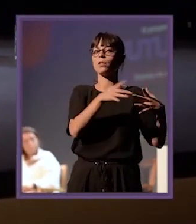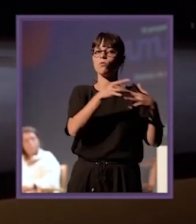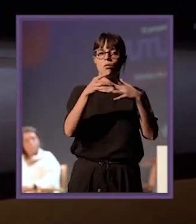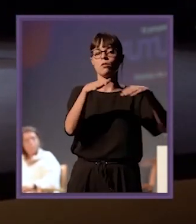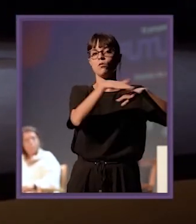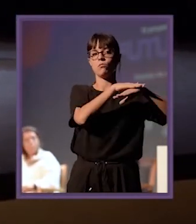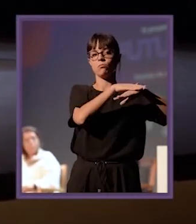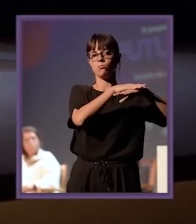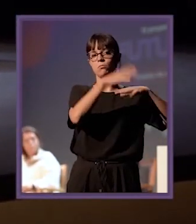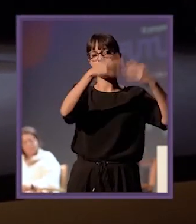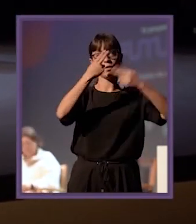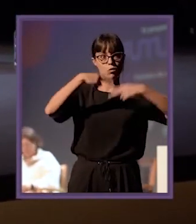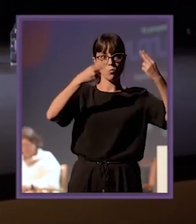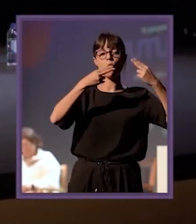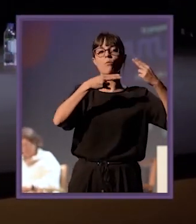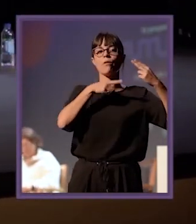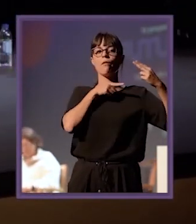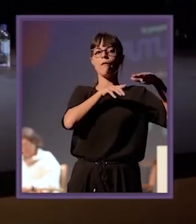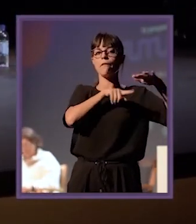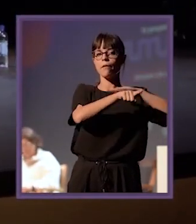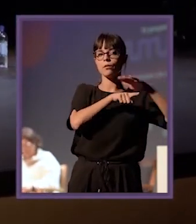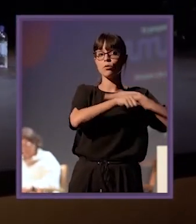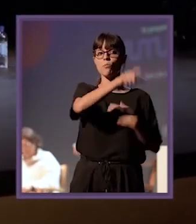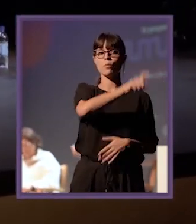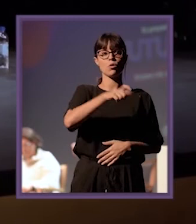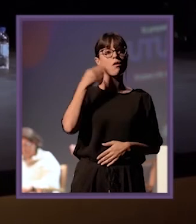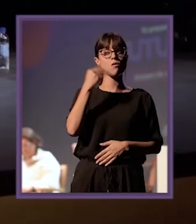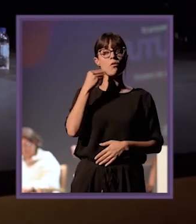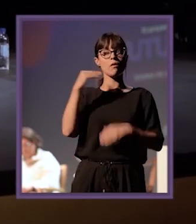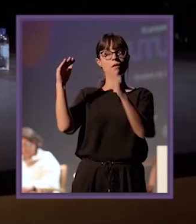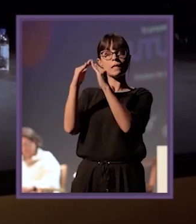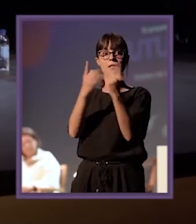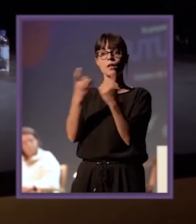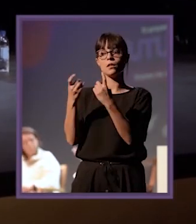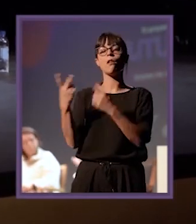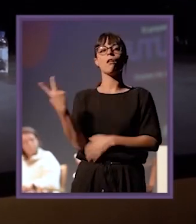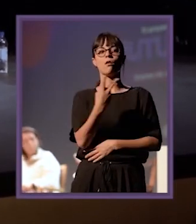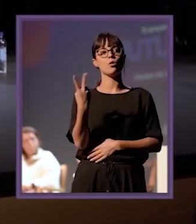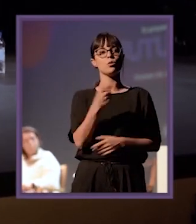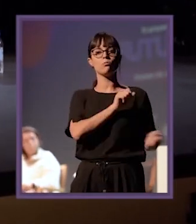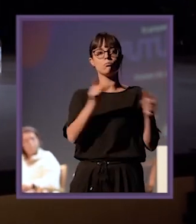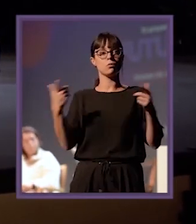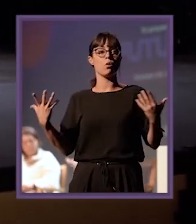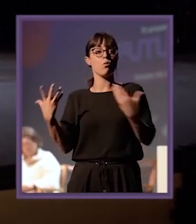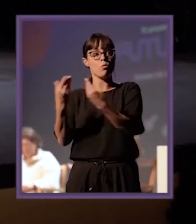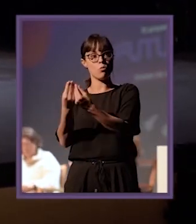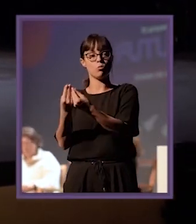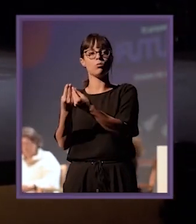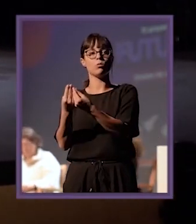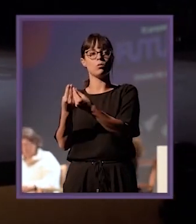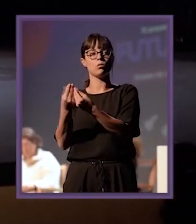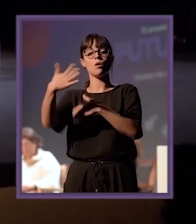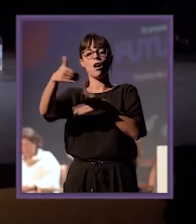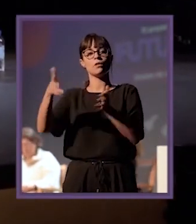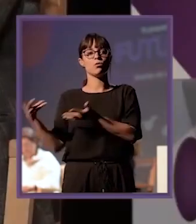públicas, que la gente joven que necesita una vivienda pueda convivir con la gente mayor cuando esta gente mayor pone a disposición habitaciones,